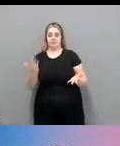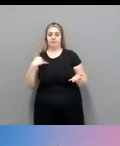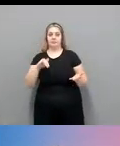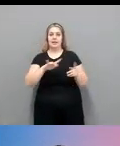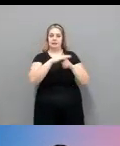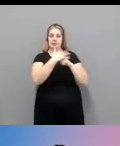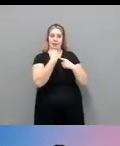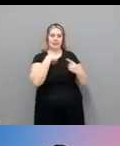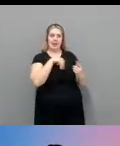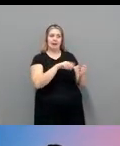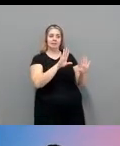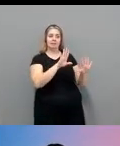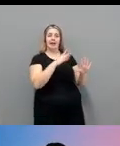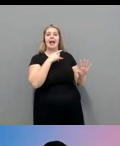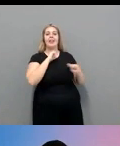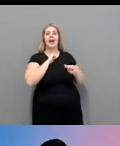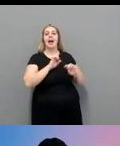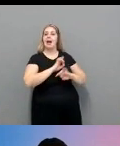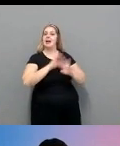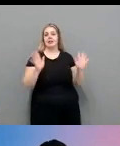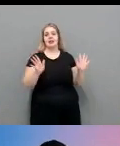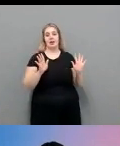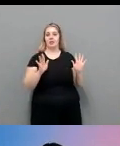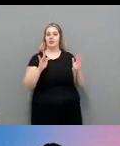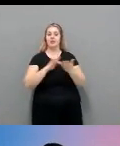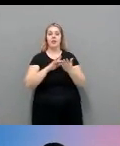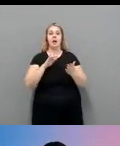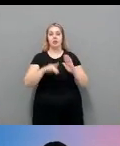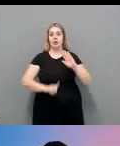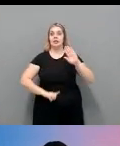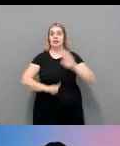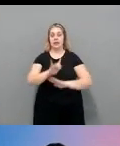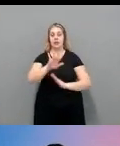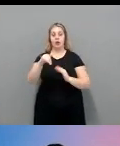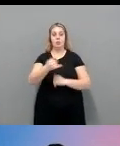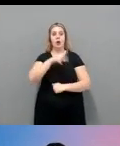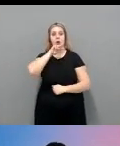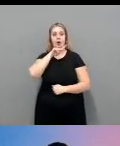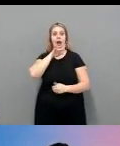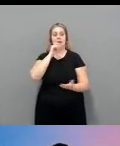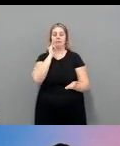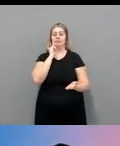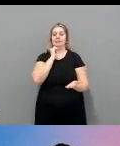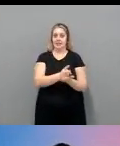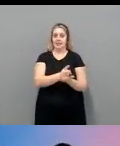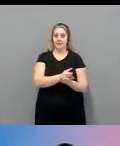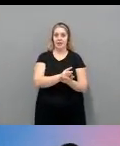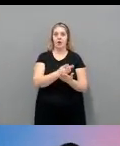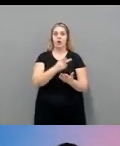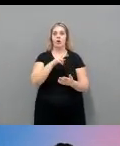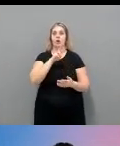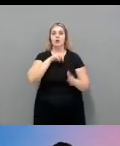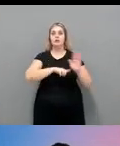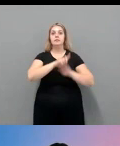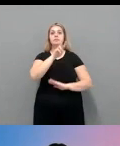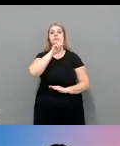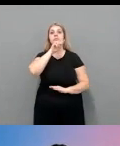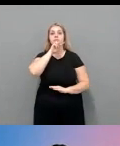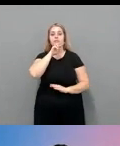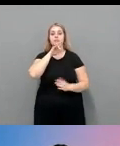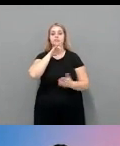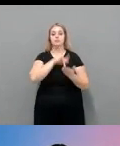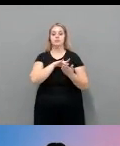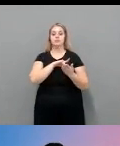esto, tenemos algo claro: que existen desafíos en el desarrollo del lenguaje oral, que el desarrollo del lenguaje oral, bueno, pues está yendo de una